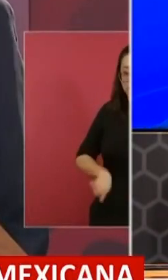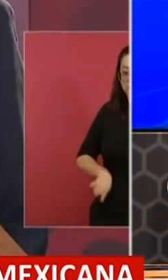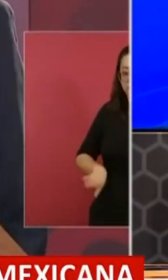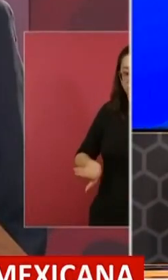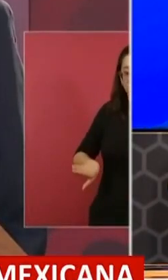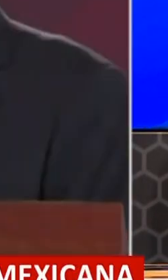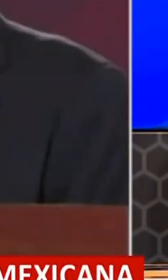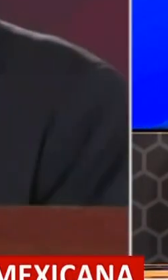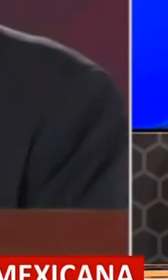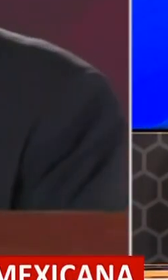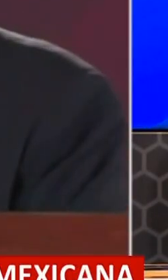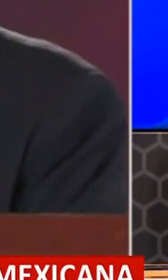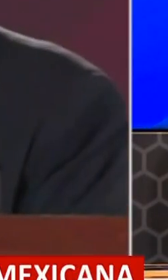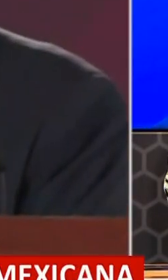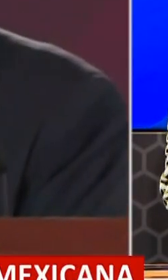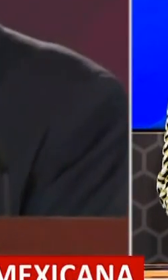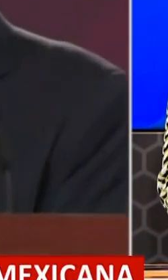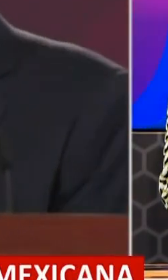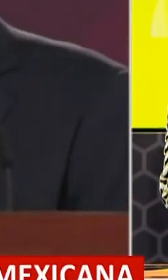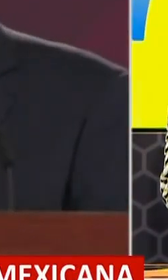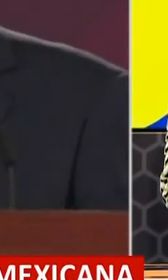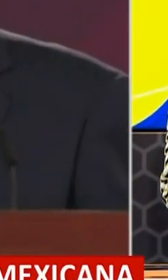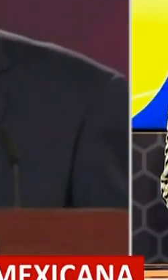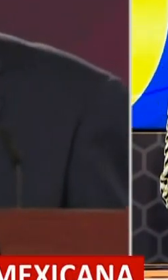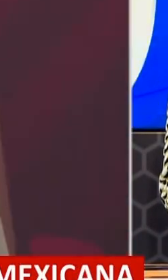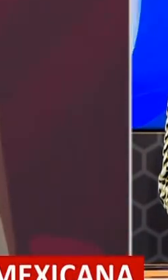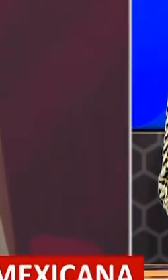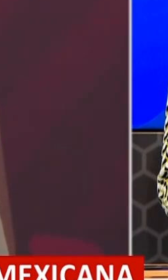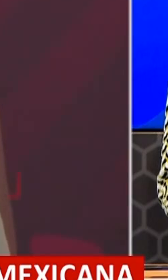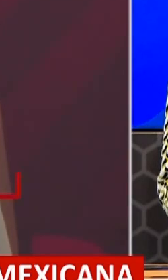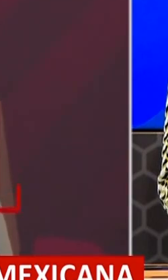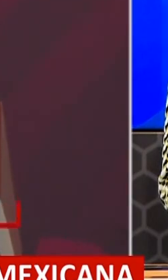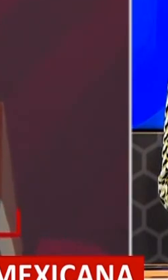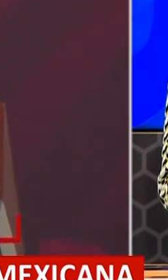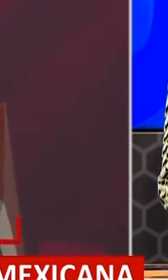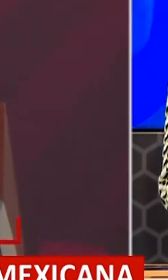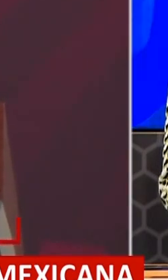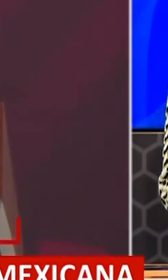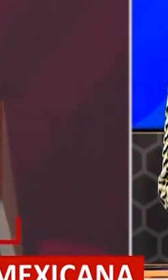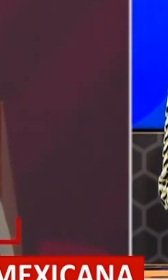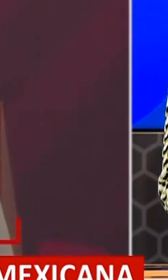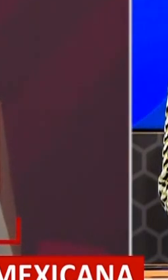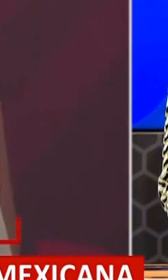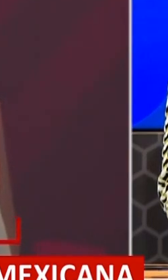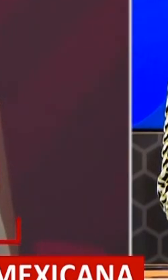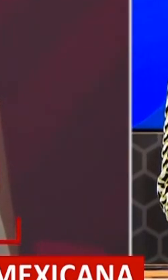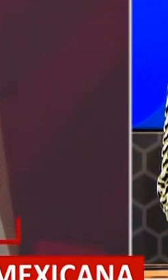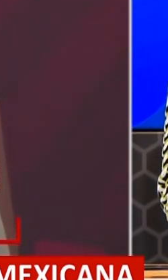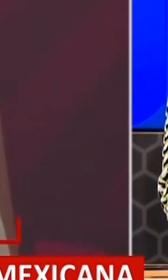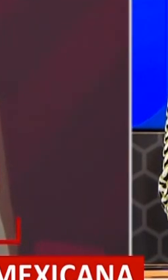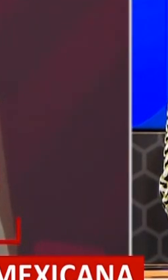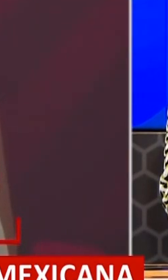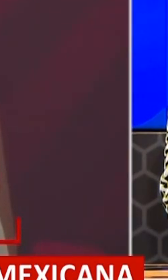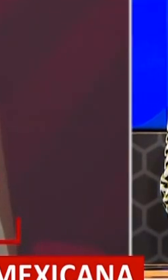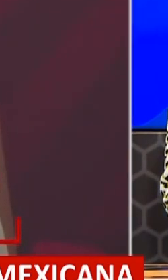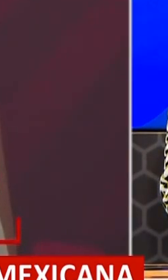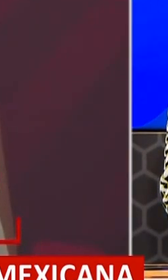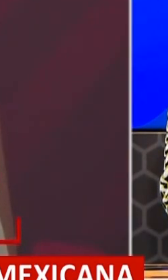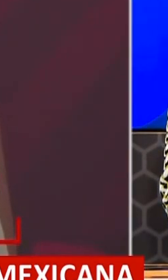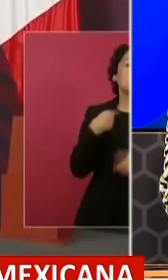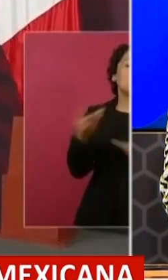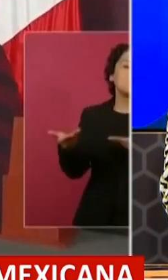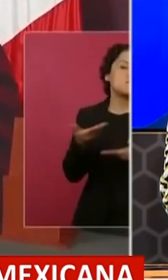parece que el señor Pedro Castillo no intentó dar un golpe de Estado en su país. Nosotros en México